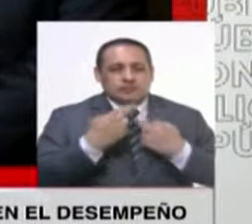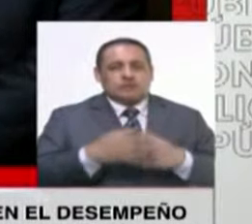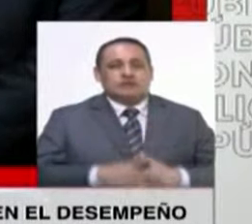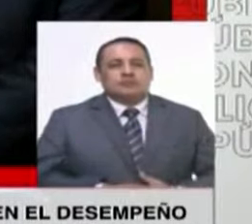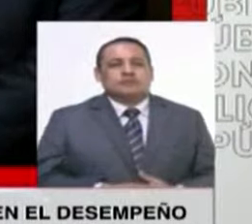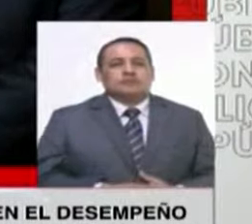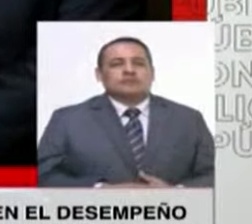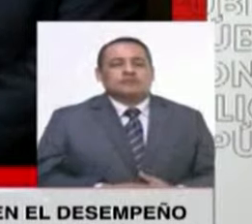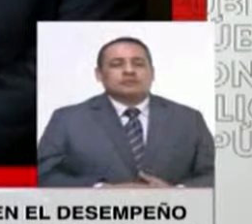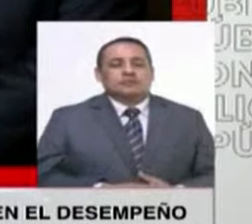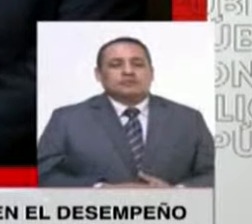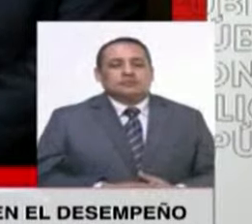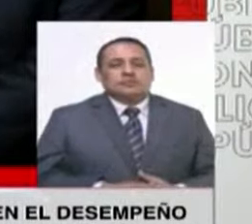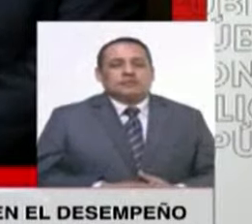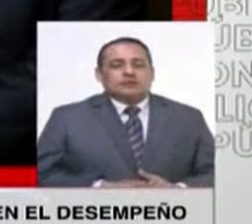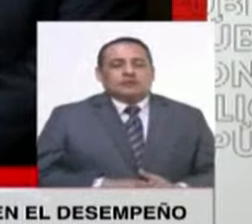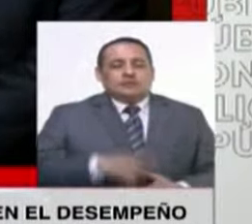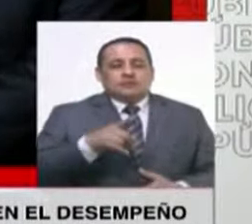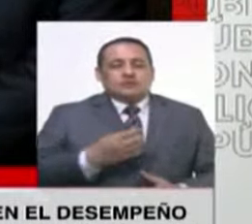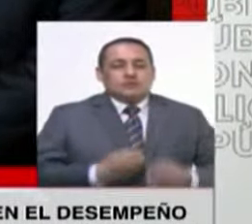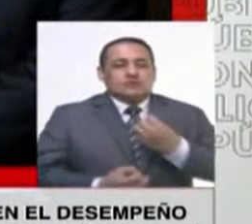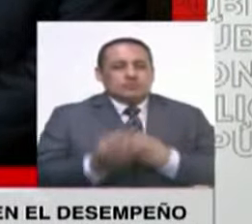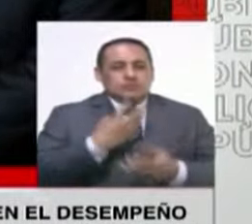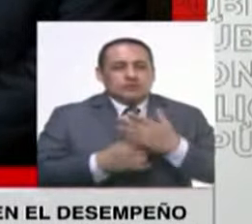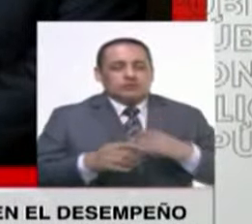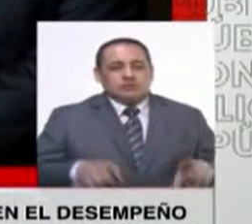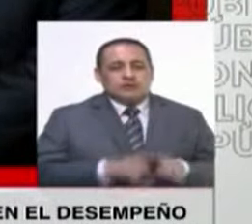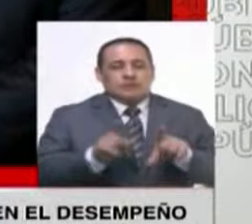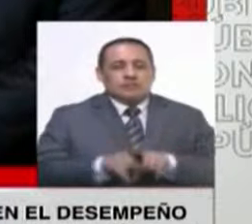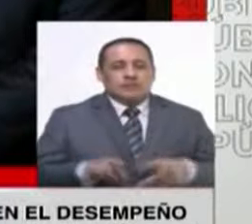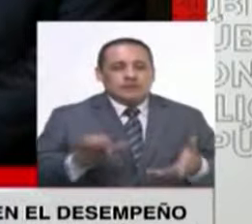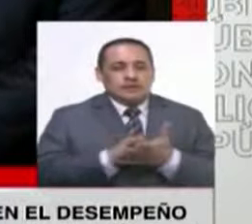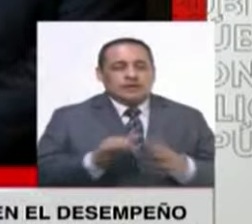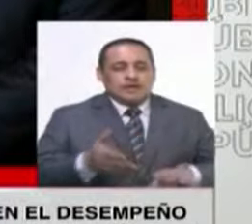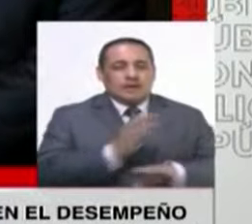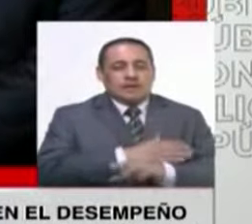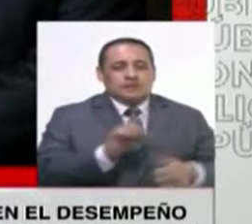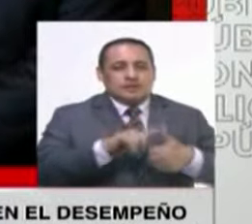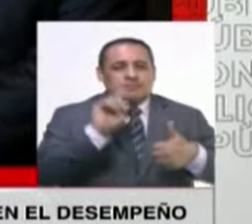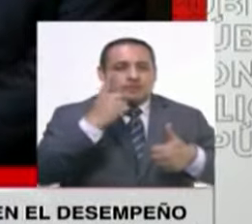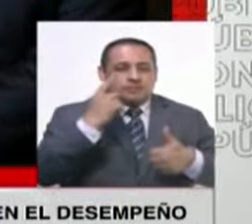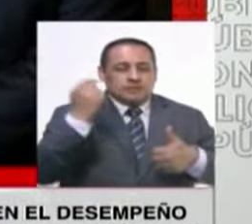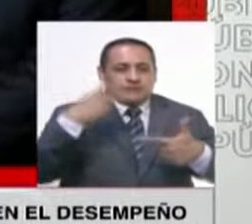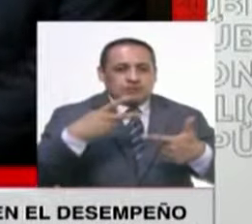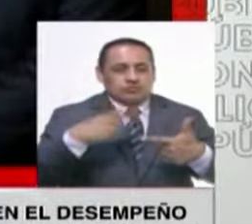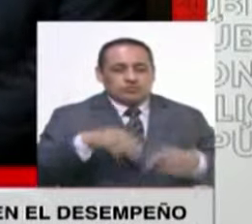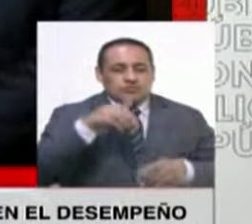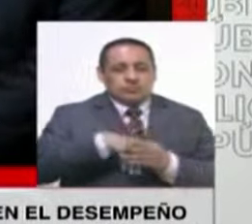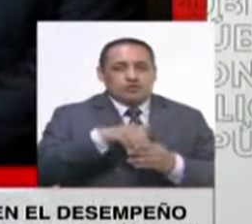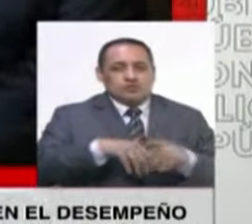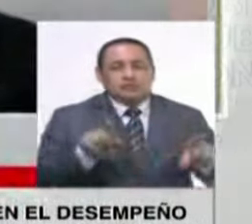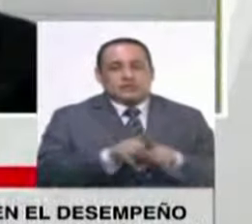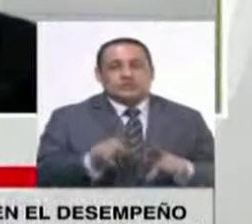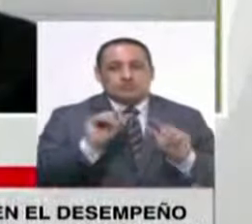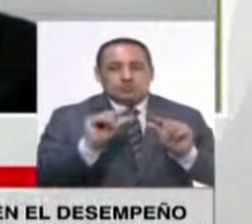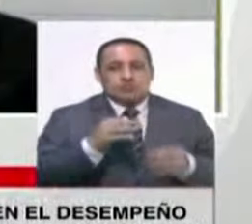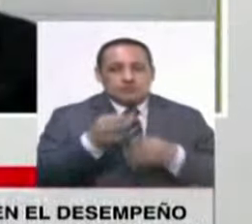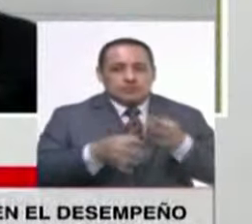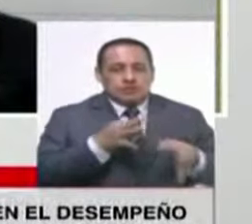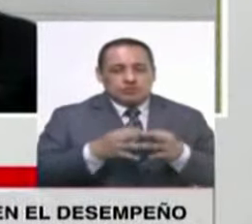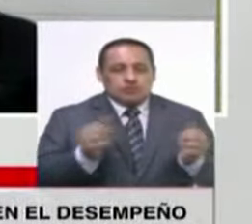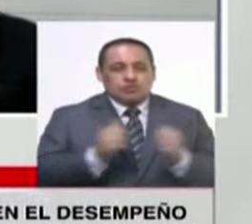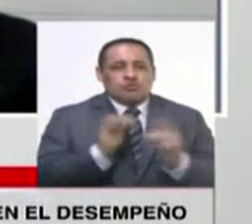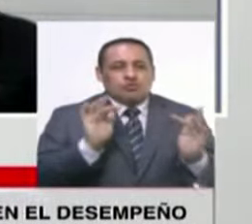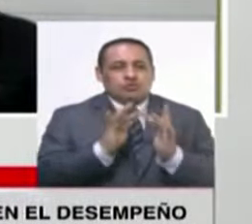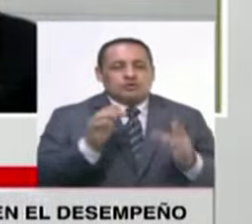responderlas. Usted nos comentó que entre la primera y la segunda vuelta, usted tomó contacto con el